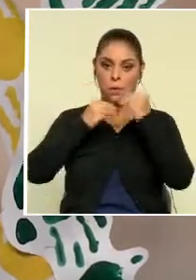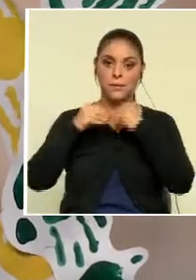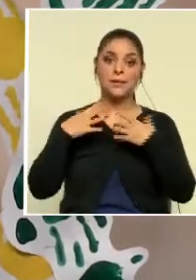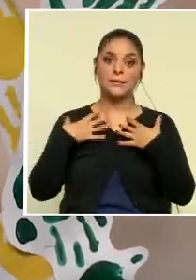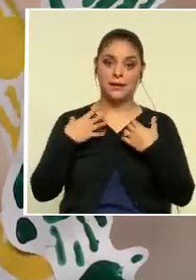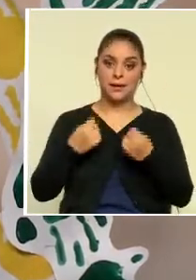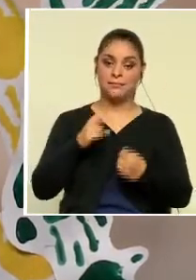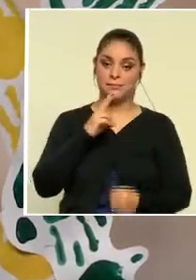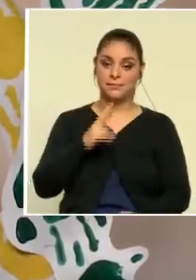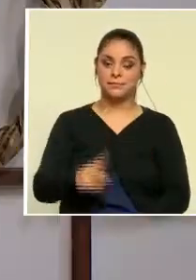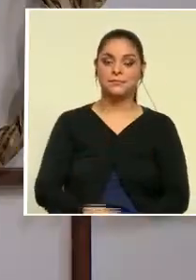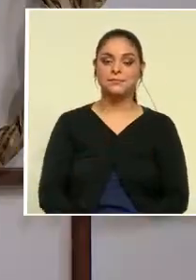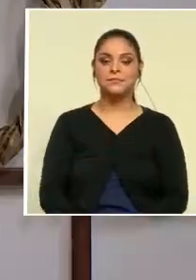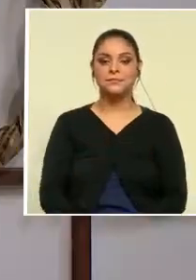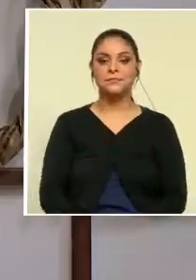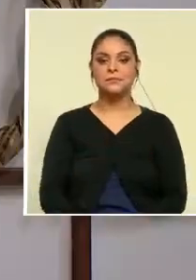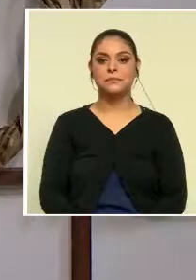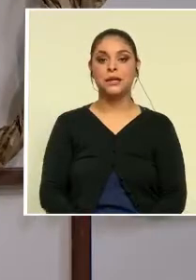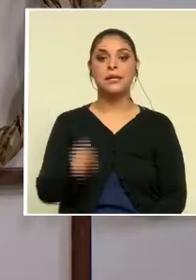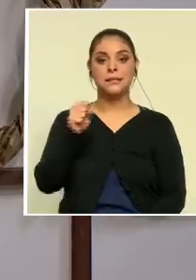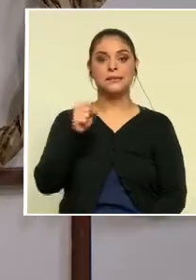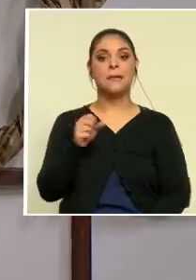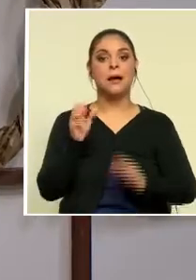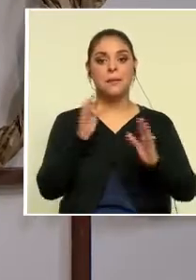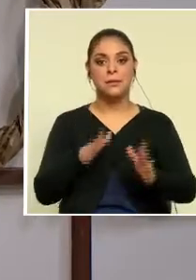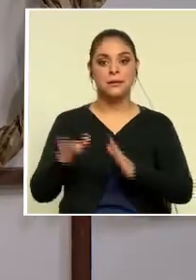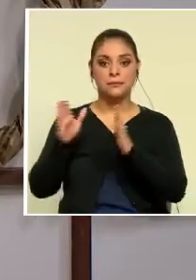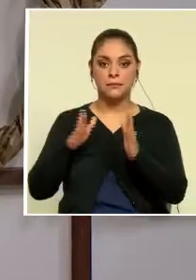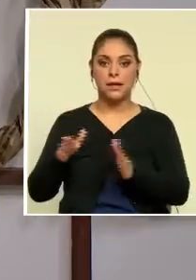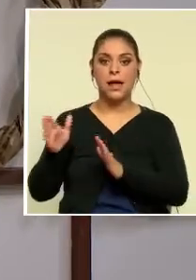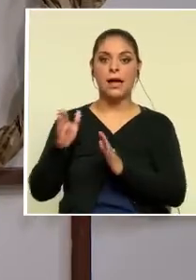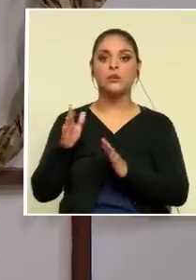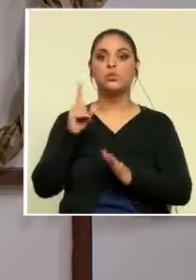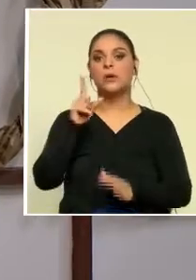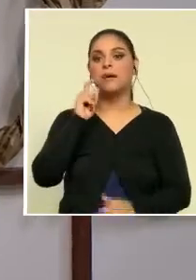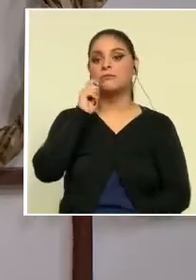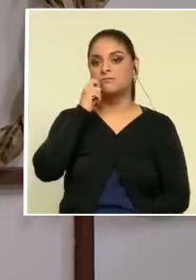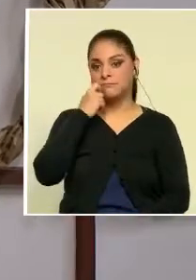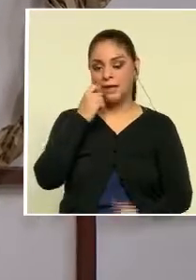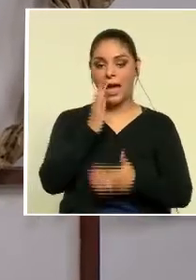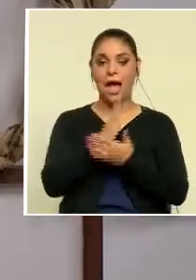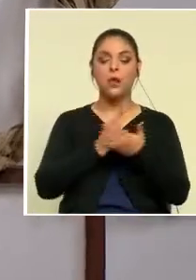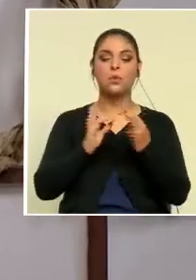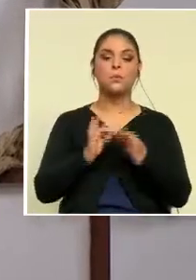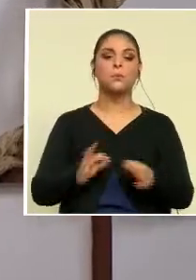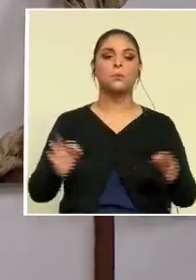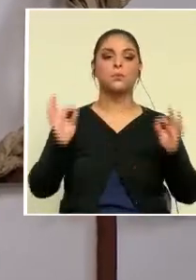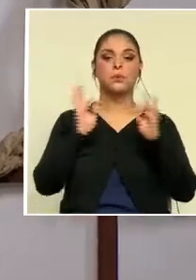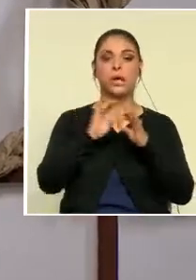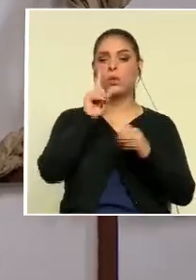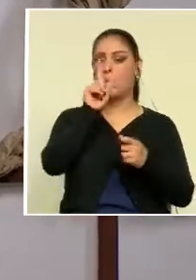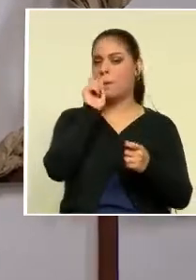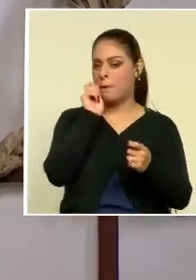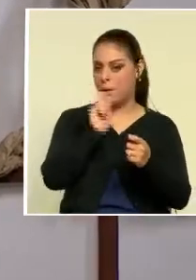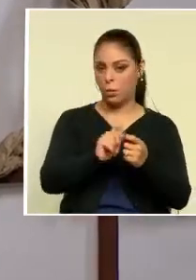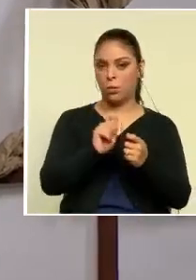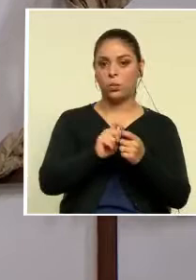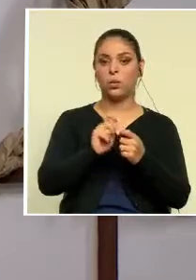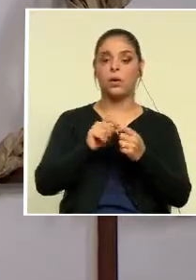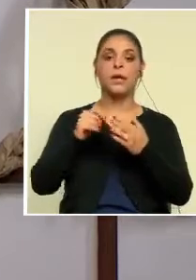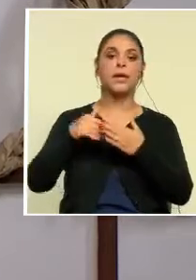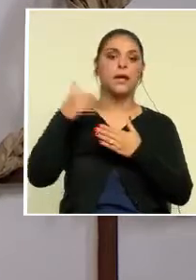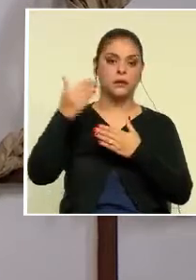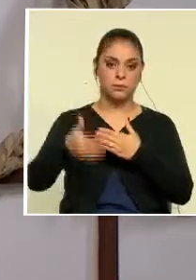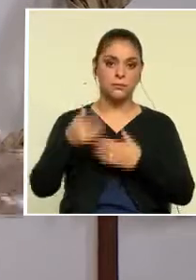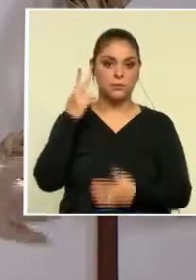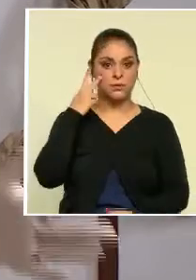la ley hoy para para preparar también esta receta bueno hay algo que es muy importante hay un punto de ella que ahora más luego lo vamos a ver